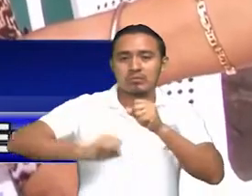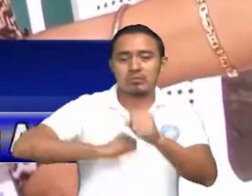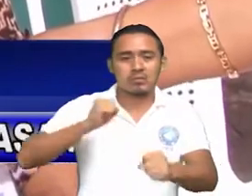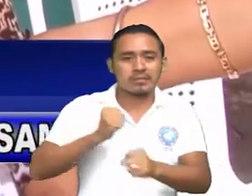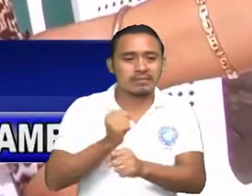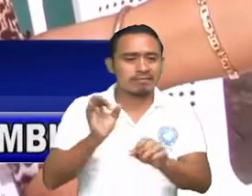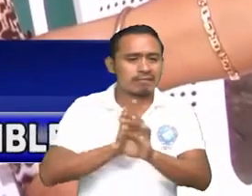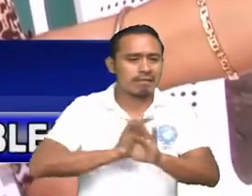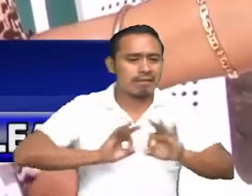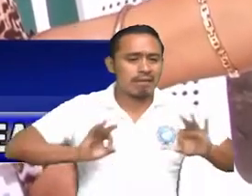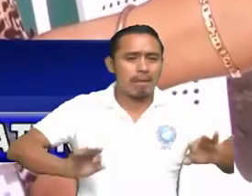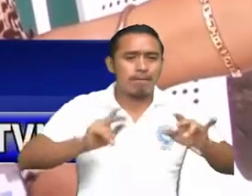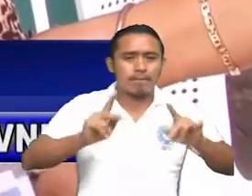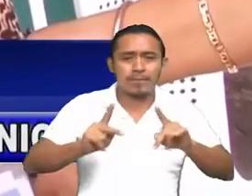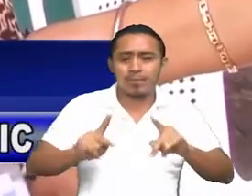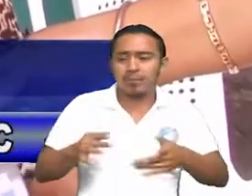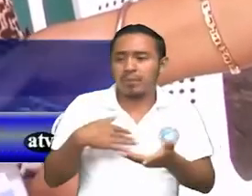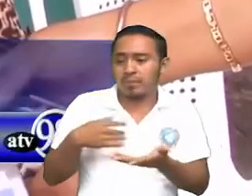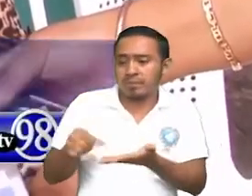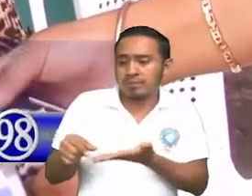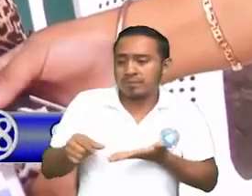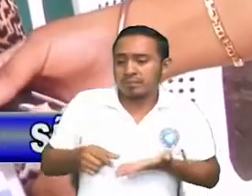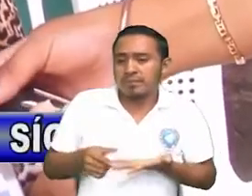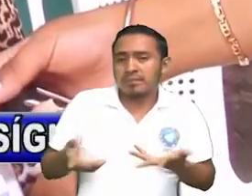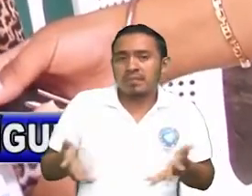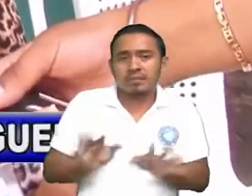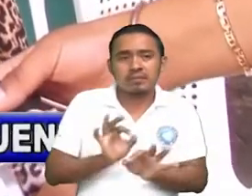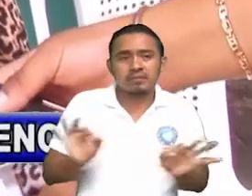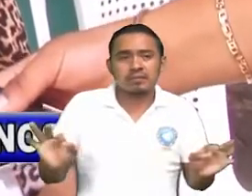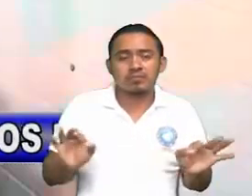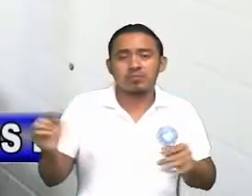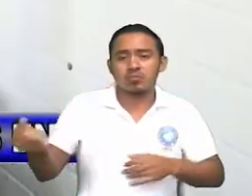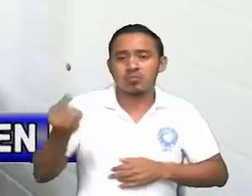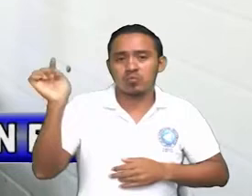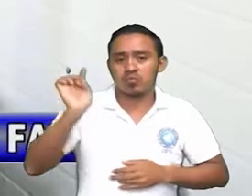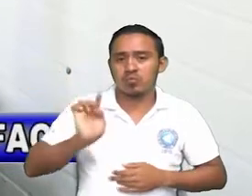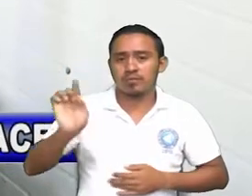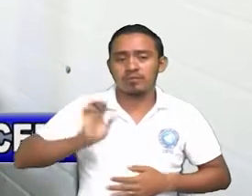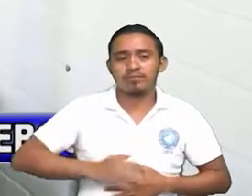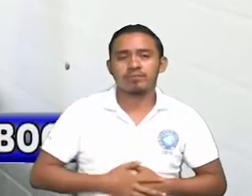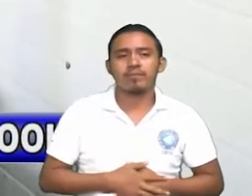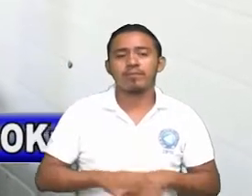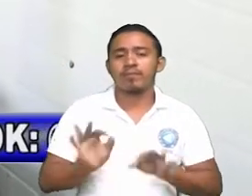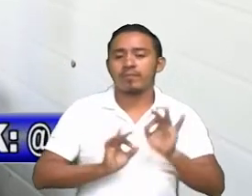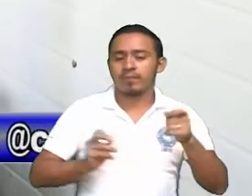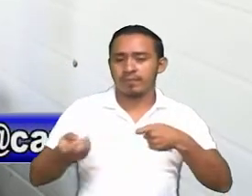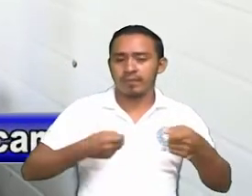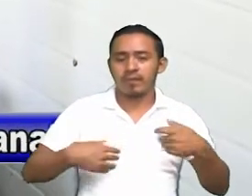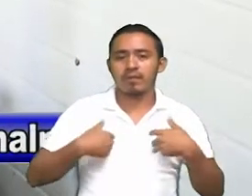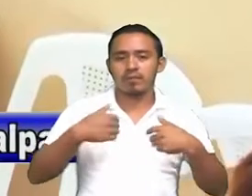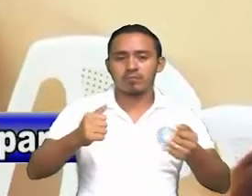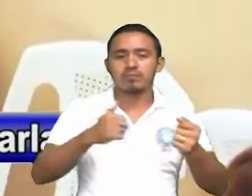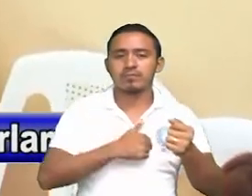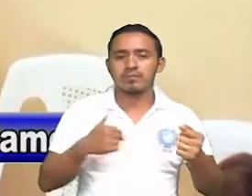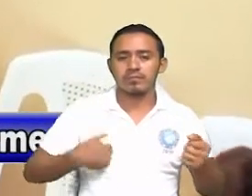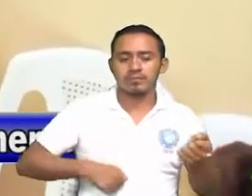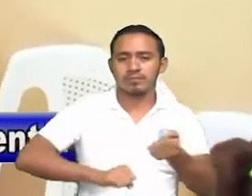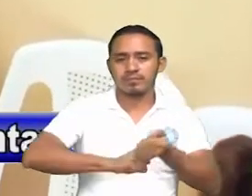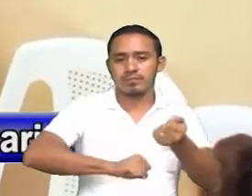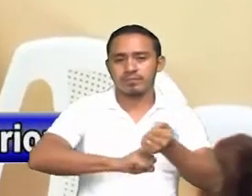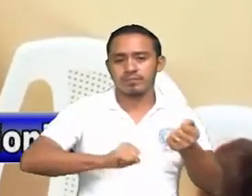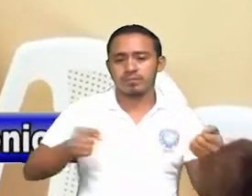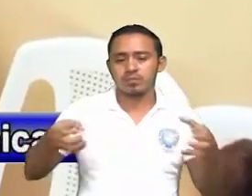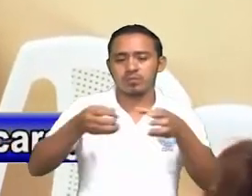vida, nadie le ha dado pero ni un grano de sal al pueblo, solo ellos. La Feria de Salud se realiza con el apoyo de la